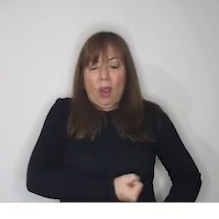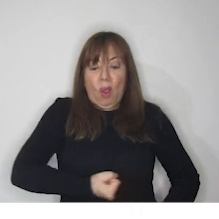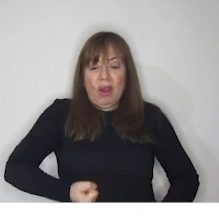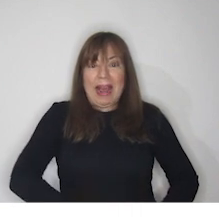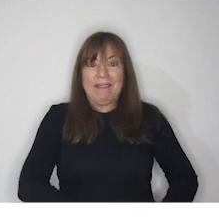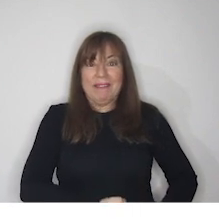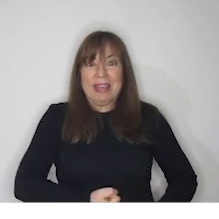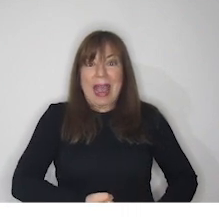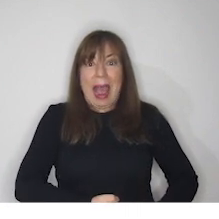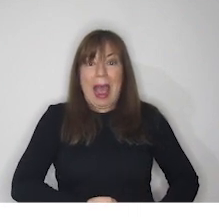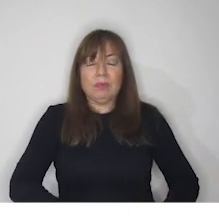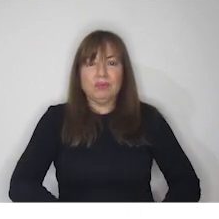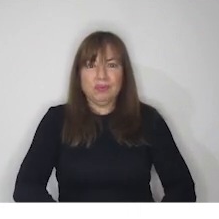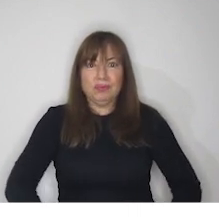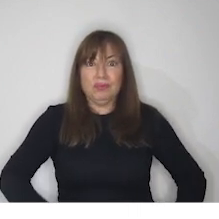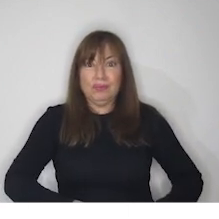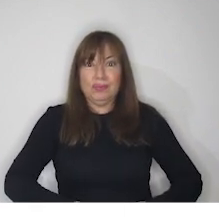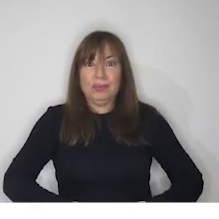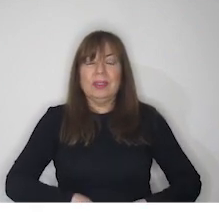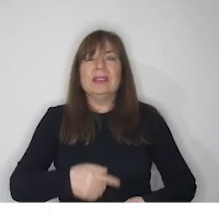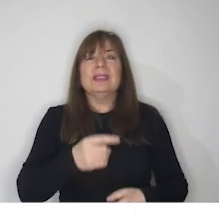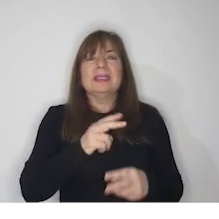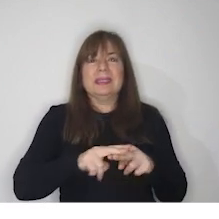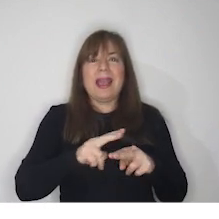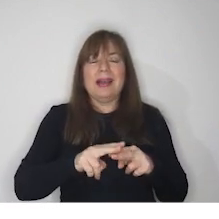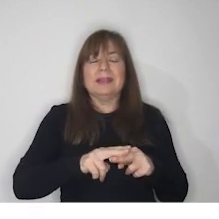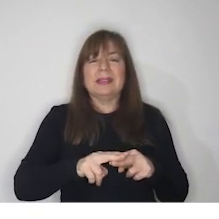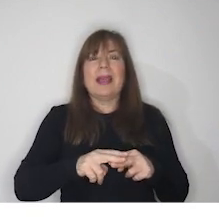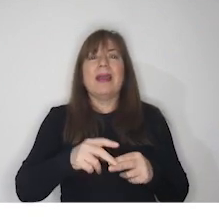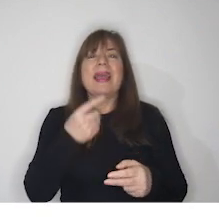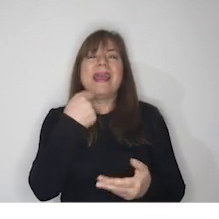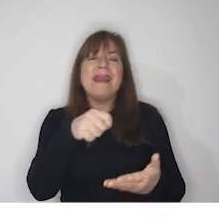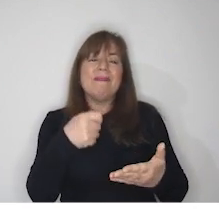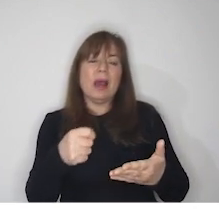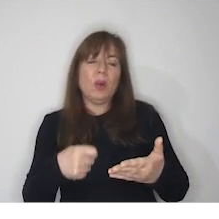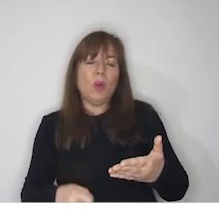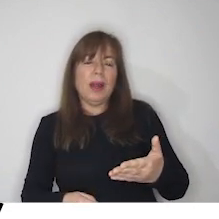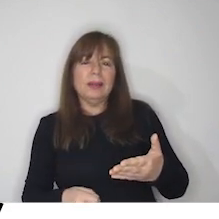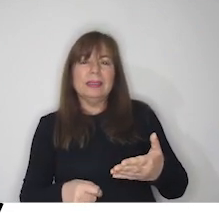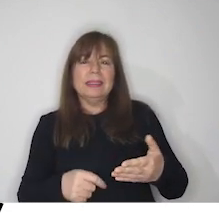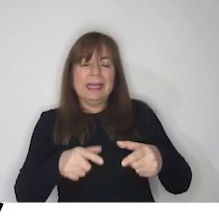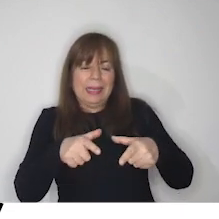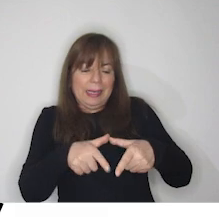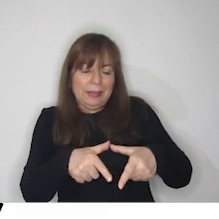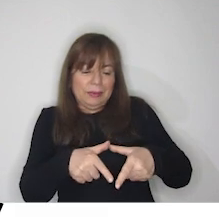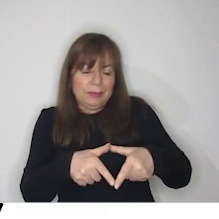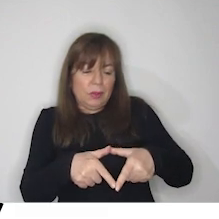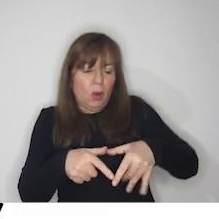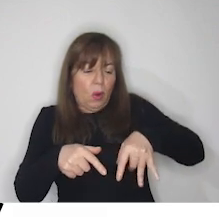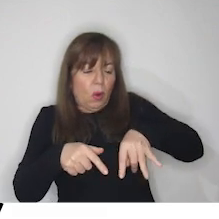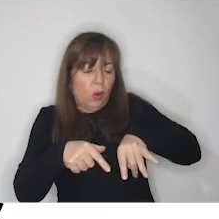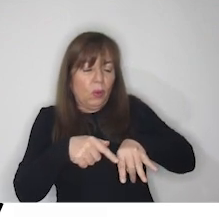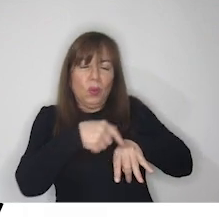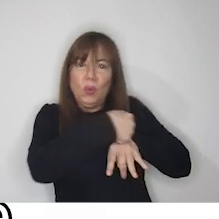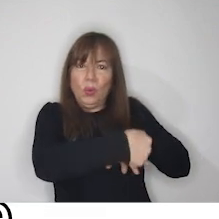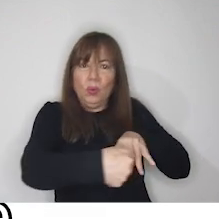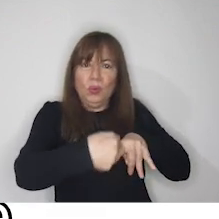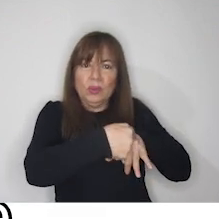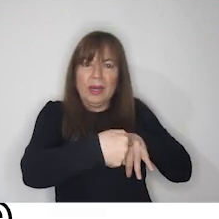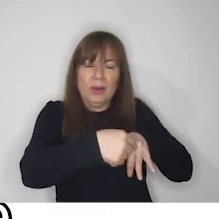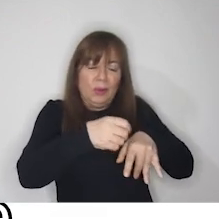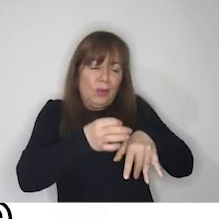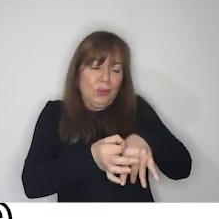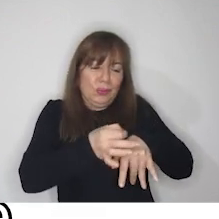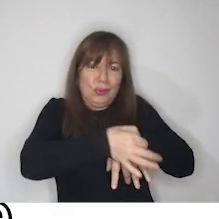otros. Ecografías ginecológicas, es un ultrasonido que se realiza vía transvaginal o abdominal para evaluar tus